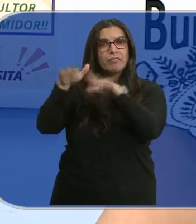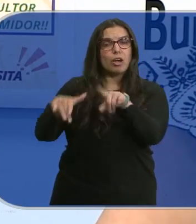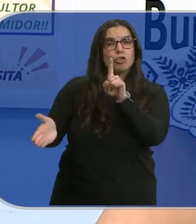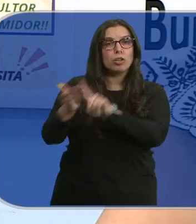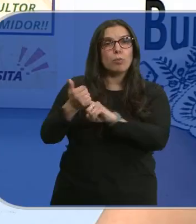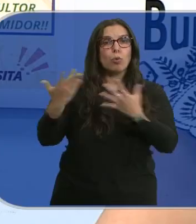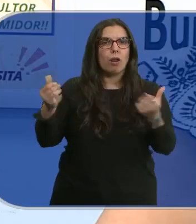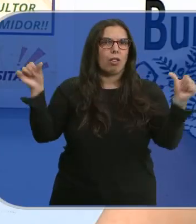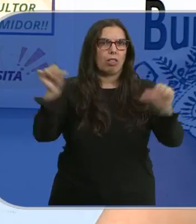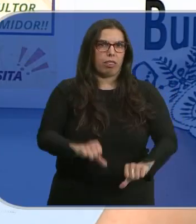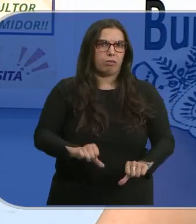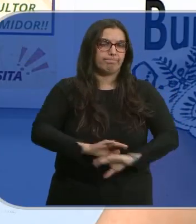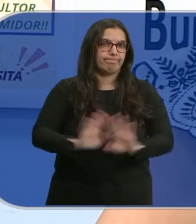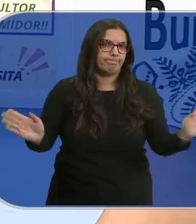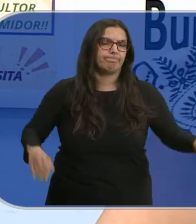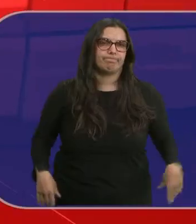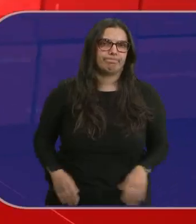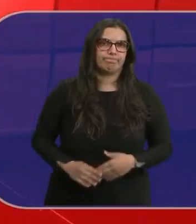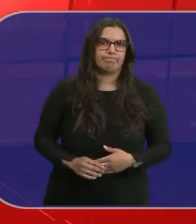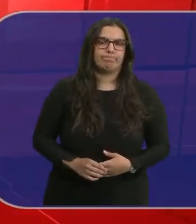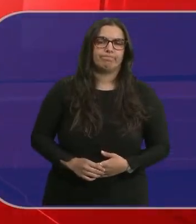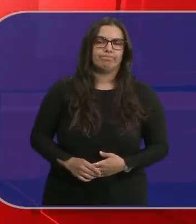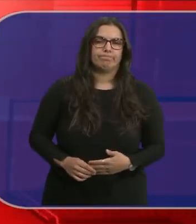conseguimos es que se deje de sembrar.